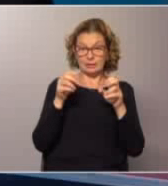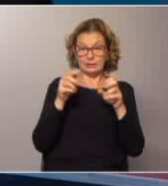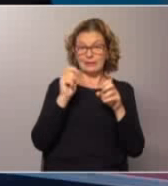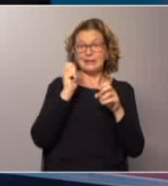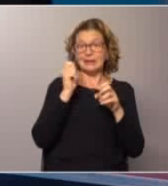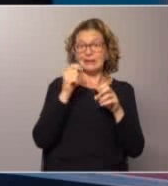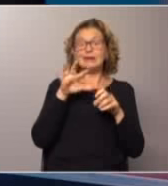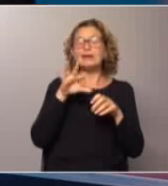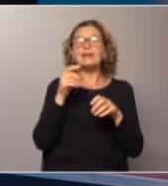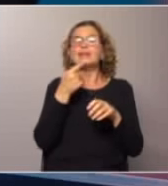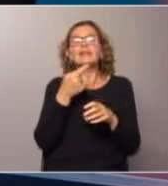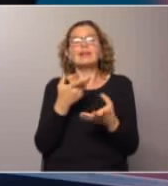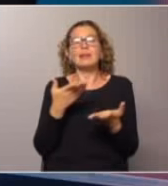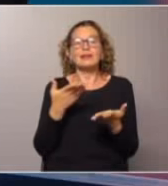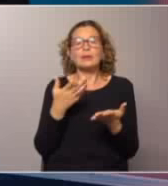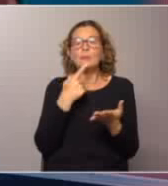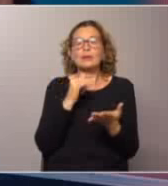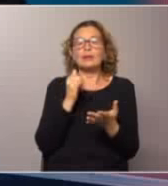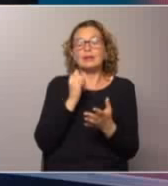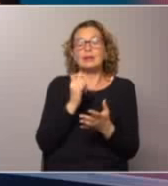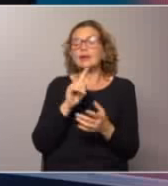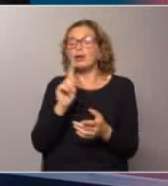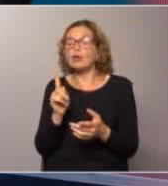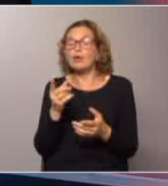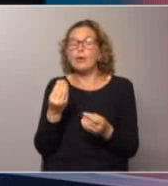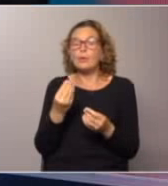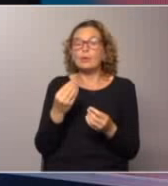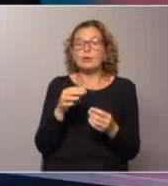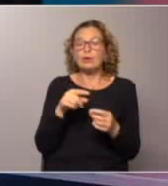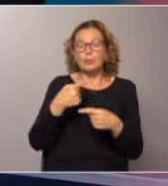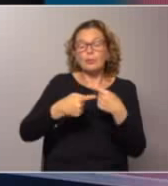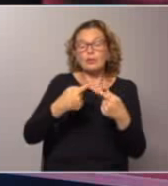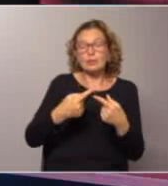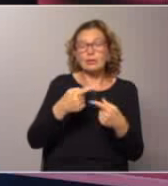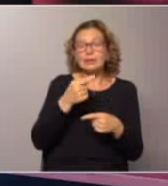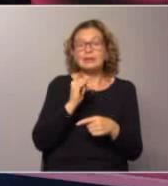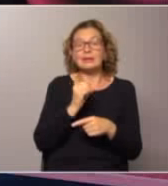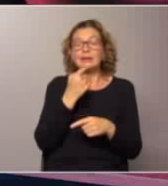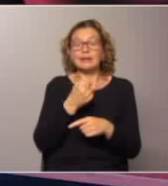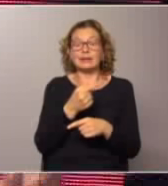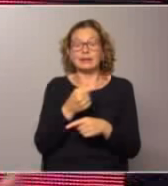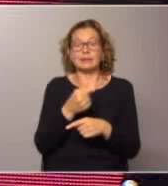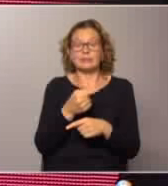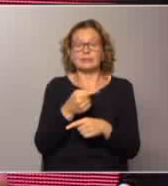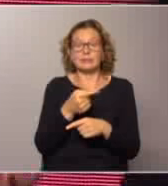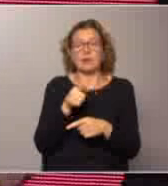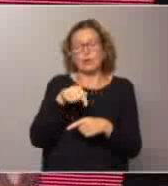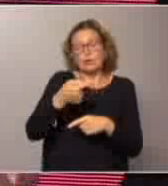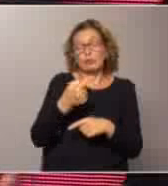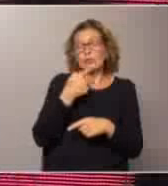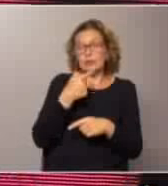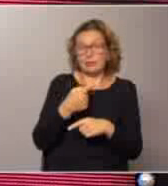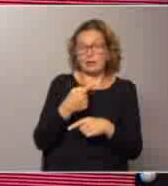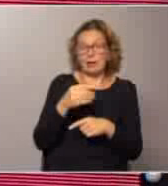quien decide quién decide que sí que no se decía que procesos de saltos y lo otro que decía creo que